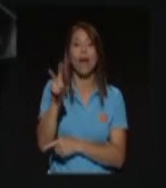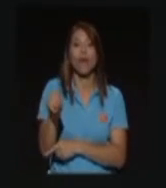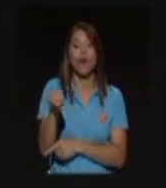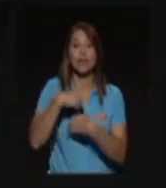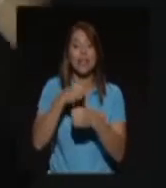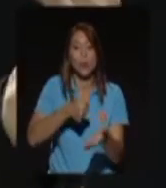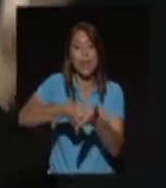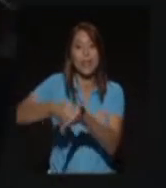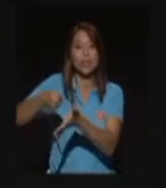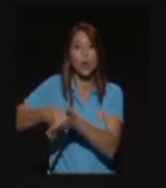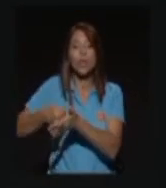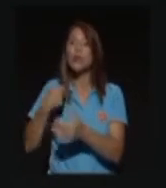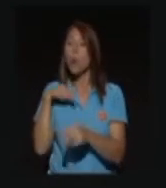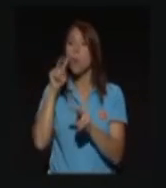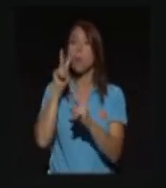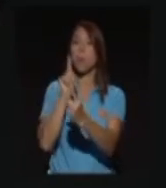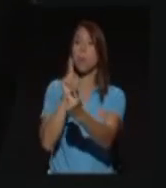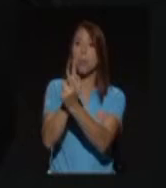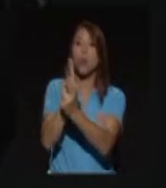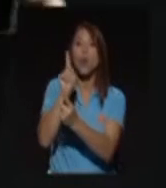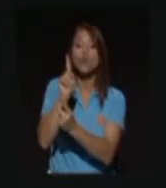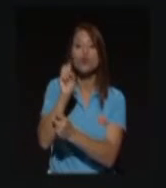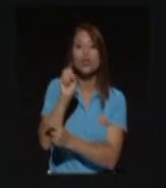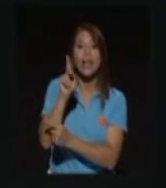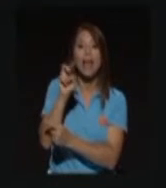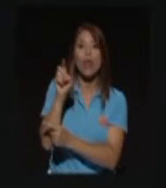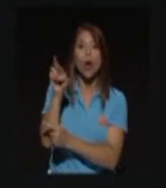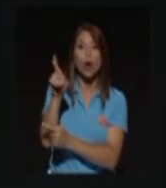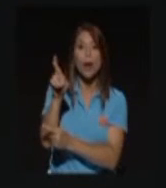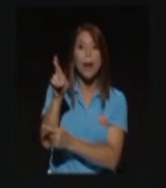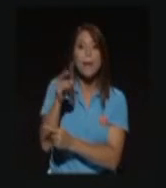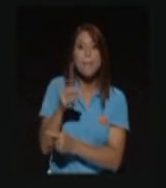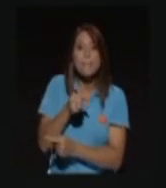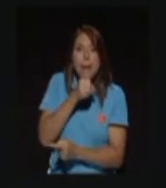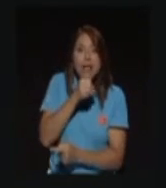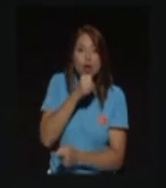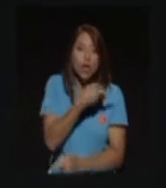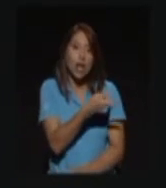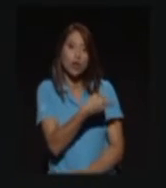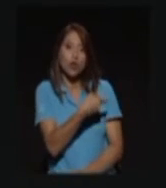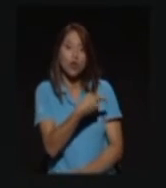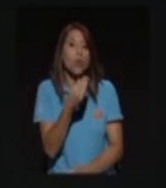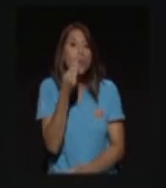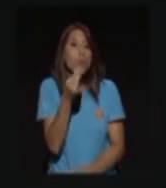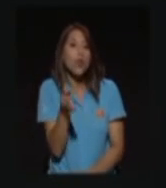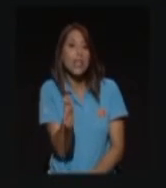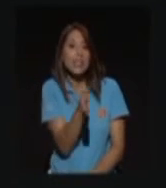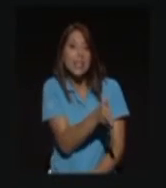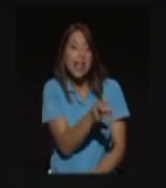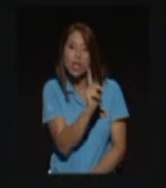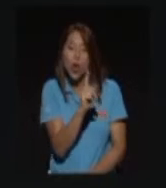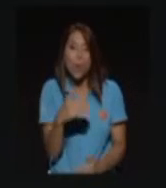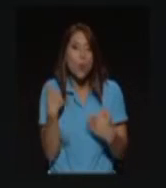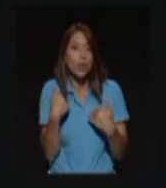senador mayor que nosotros, muy de izquierda, no muy contento con el comercio, y a